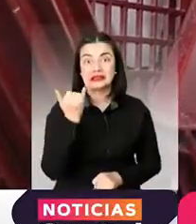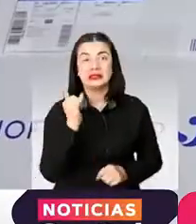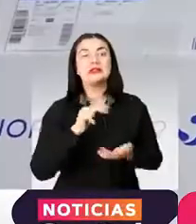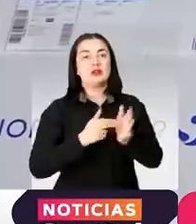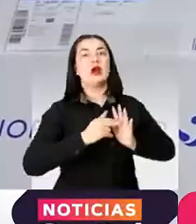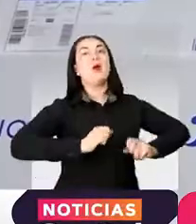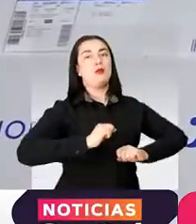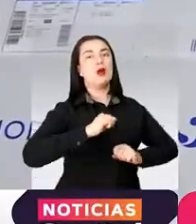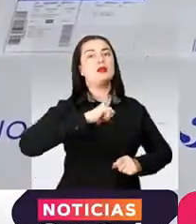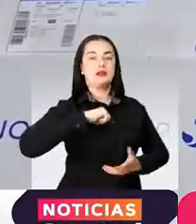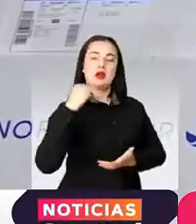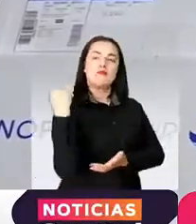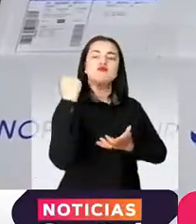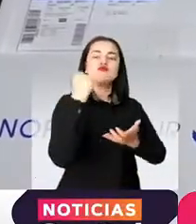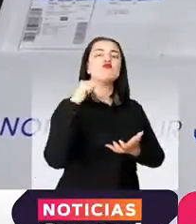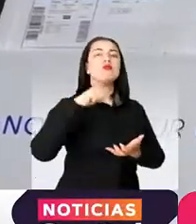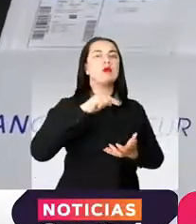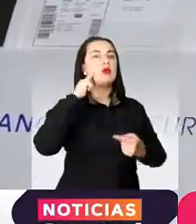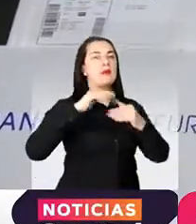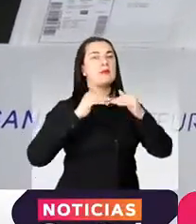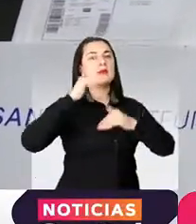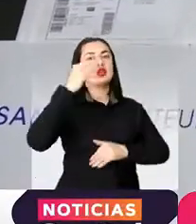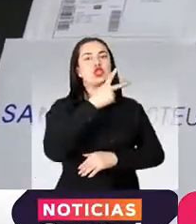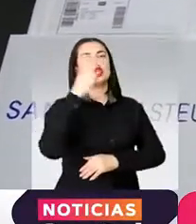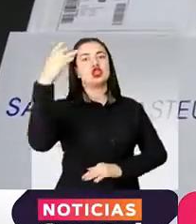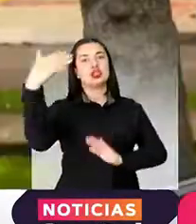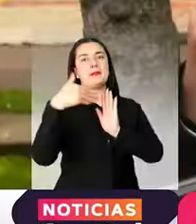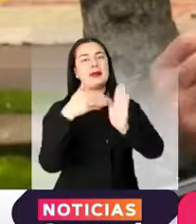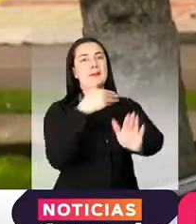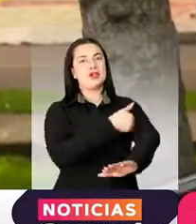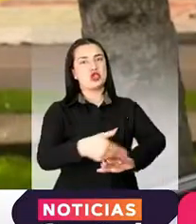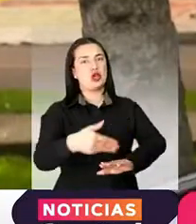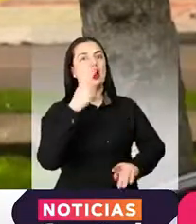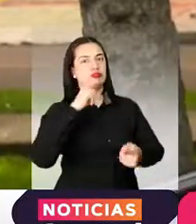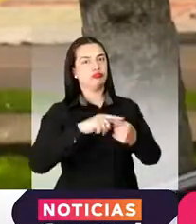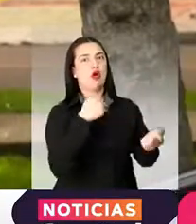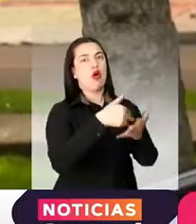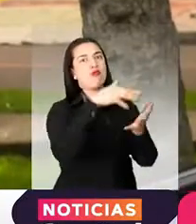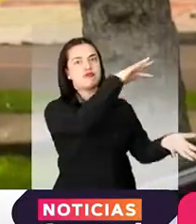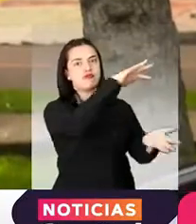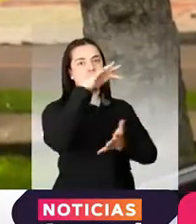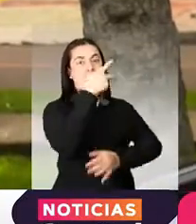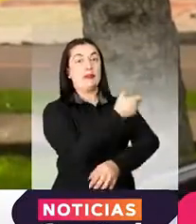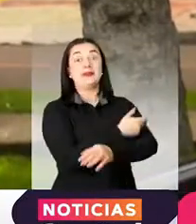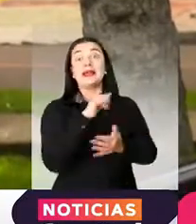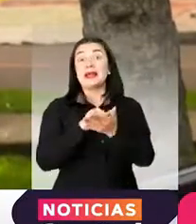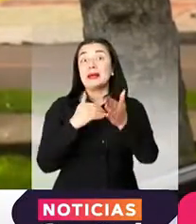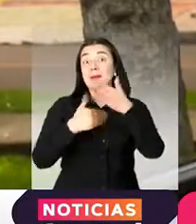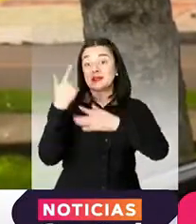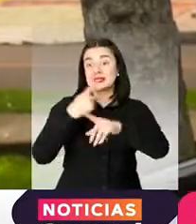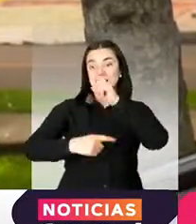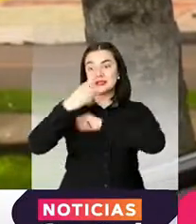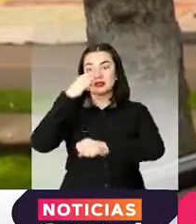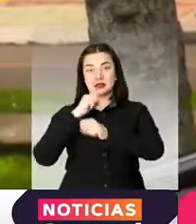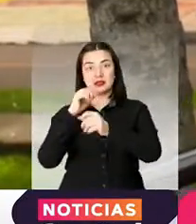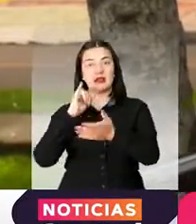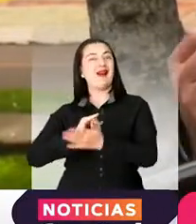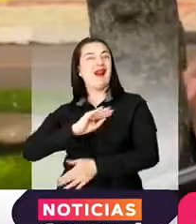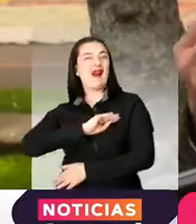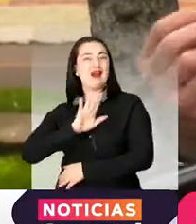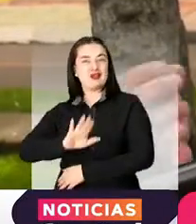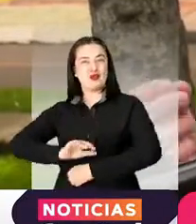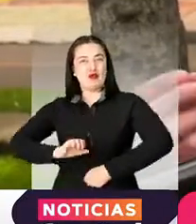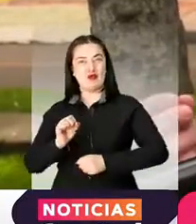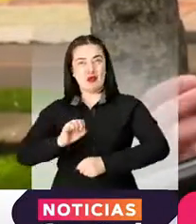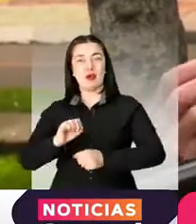un presupuesto inicial superior a los 200 mil millones de pesos desde el año pasado la alcaldía mayor de hecho de la